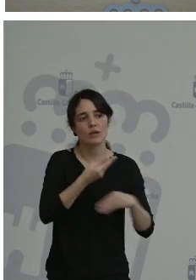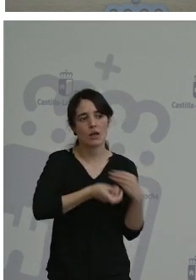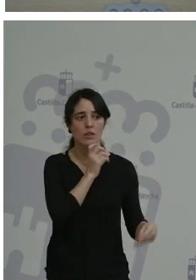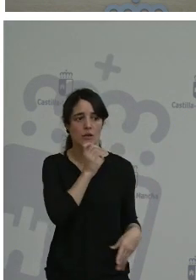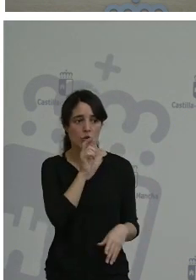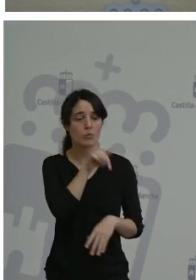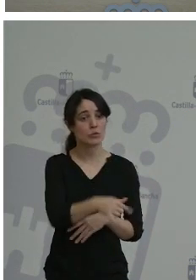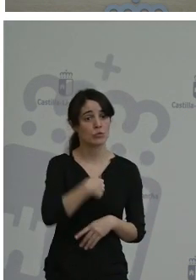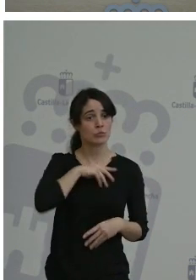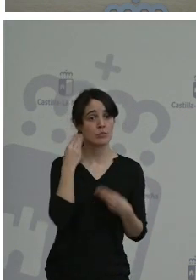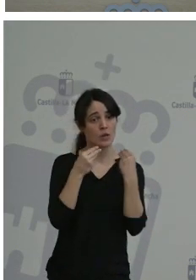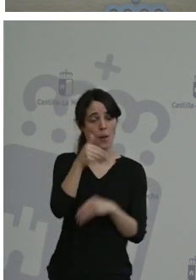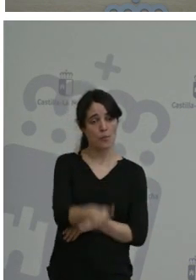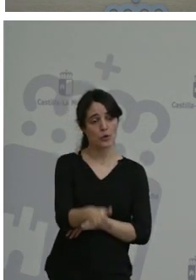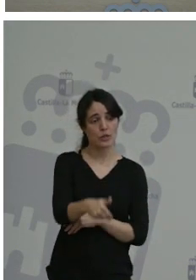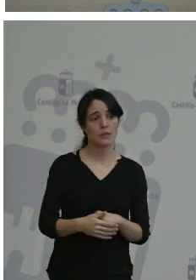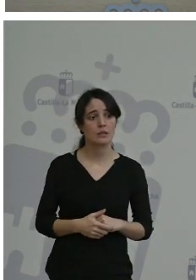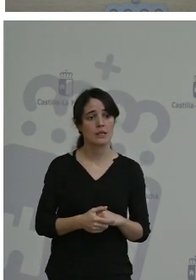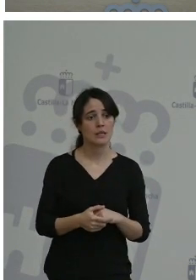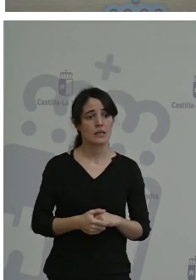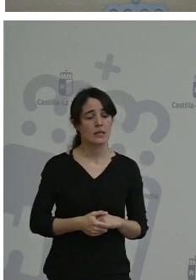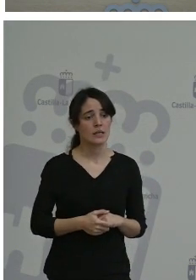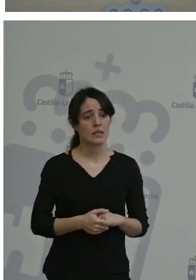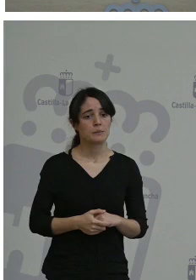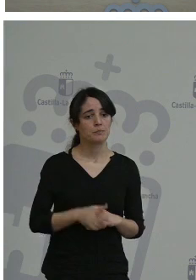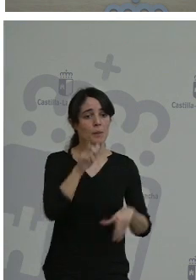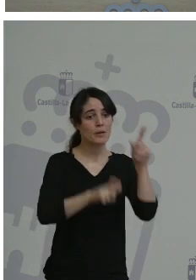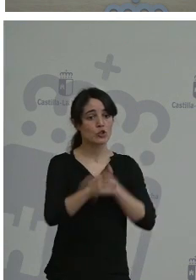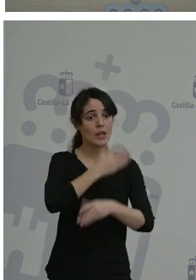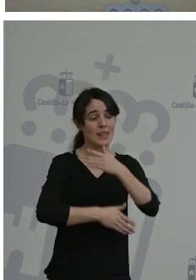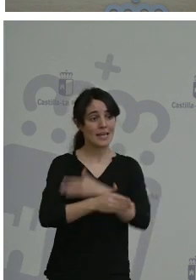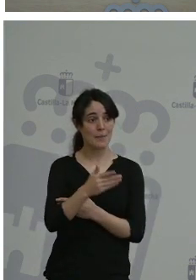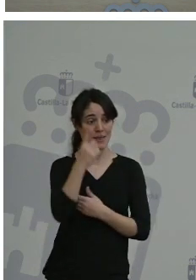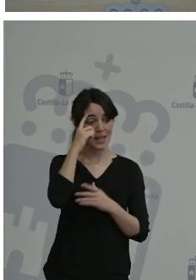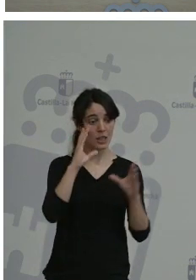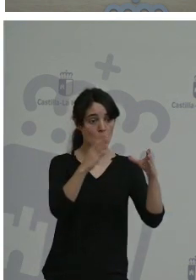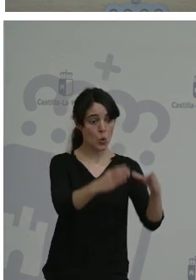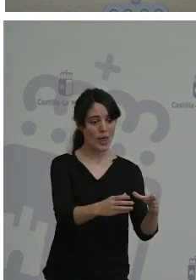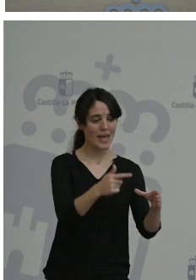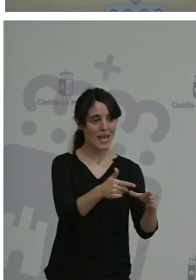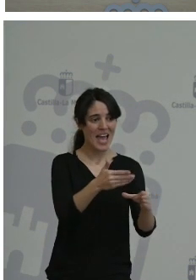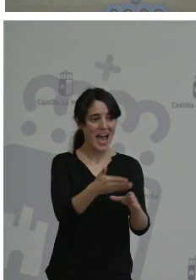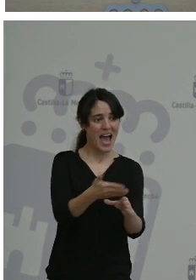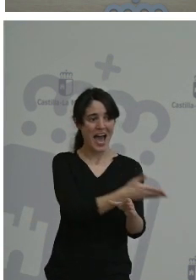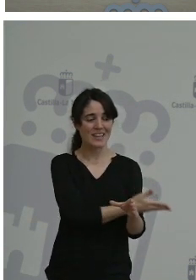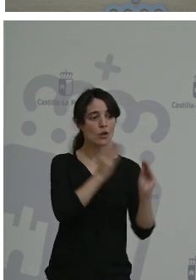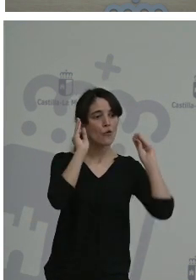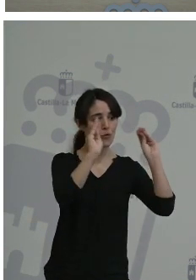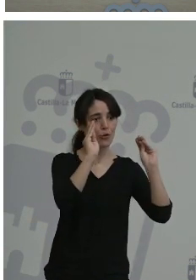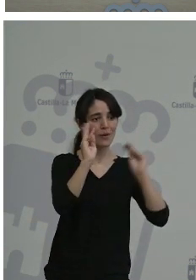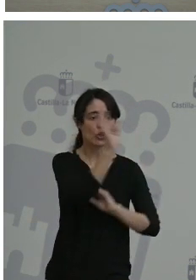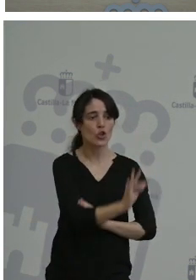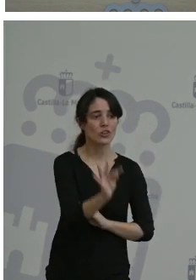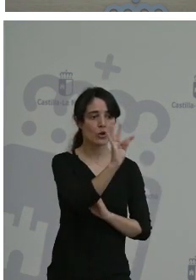consideramos que es muy importante que se ponga a disposición de las personas con discapacidad intelectual una formación teórico-práctica